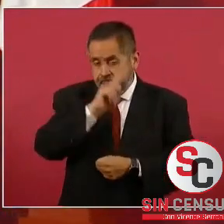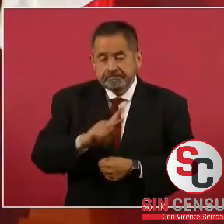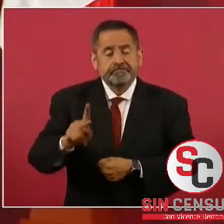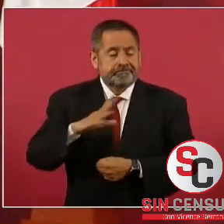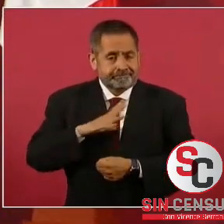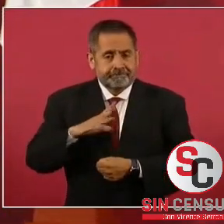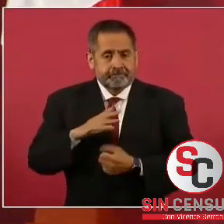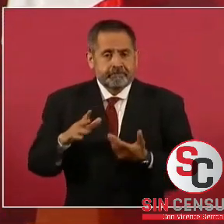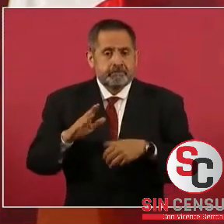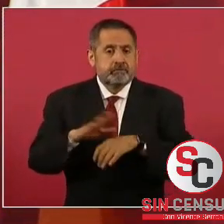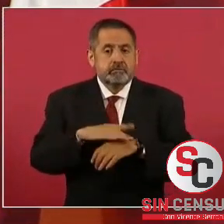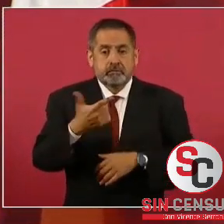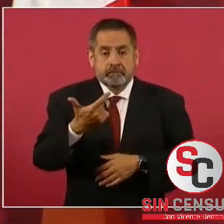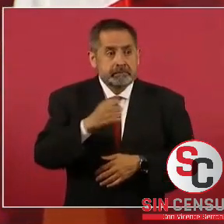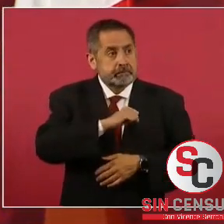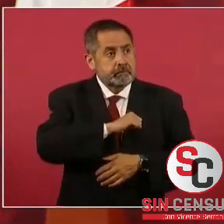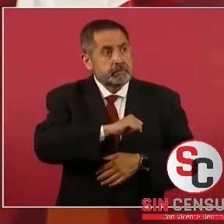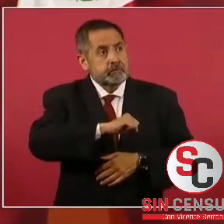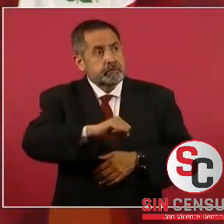por inflación